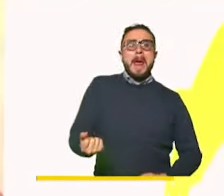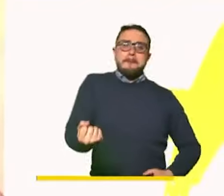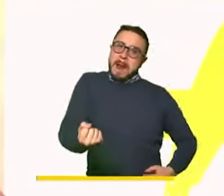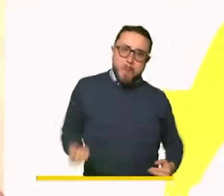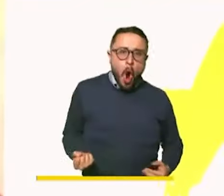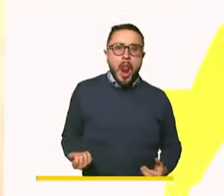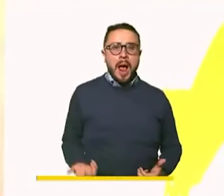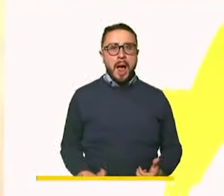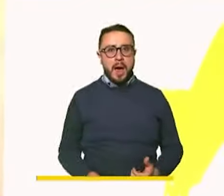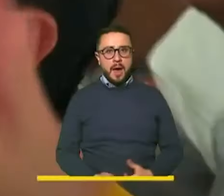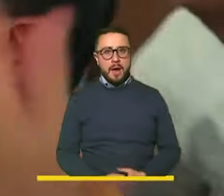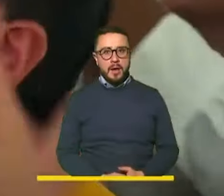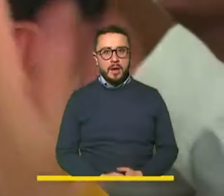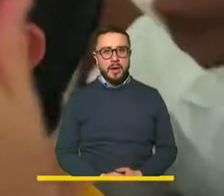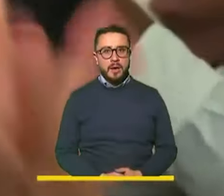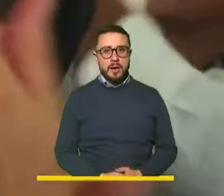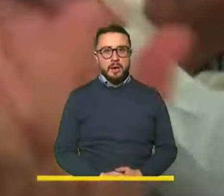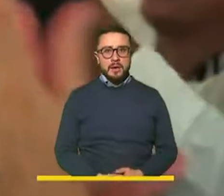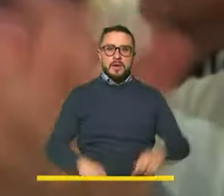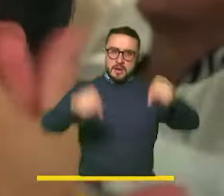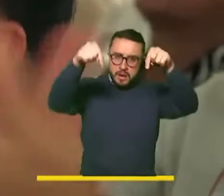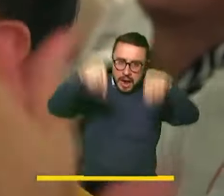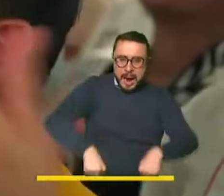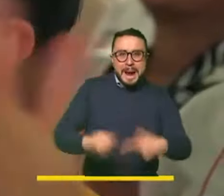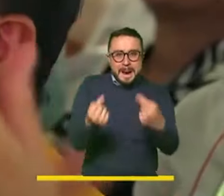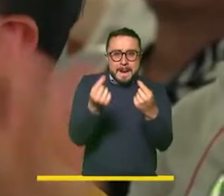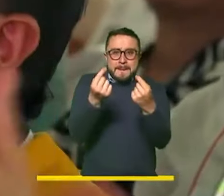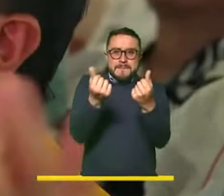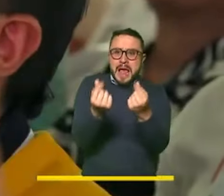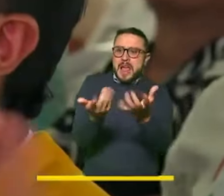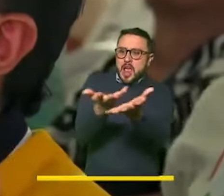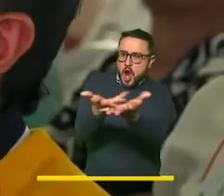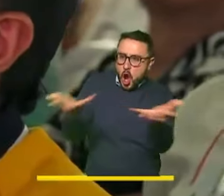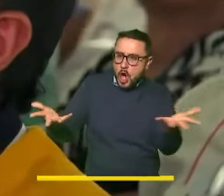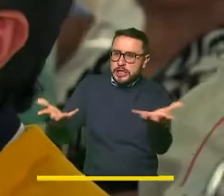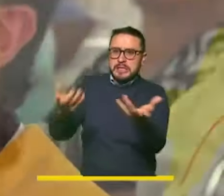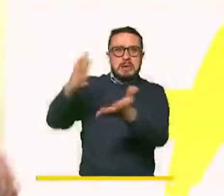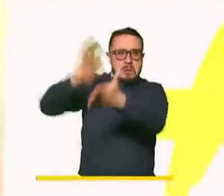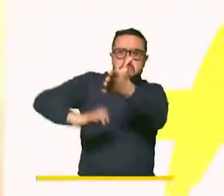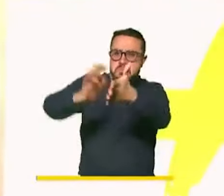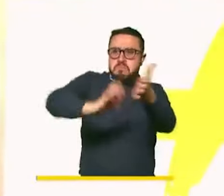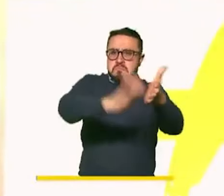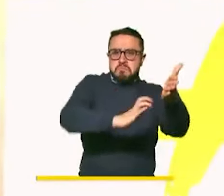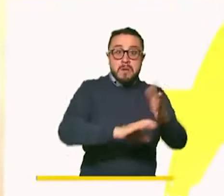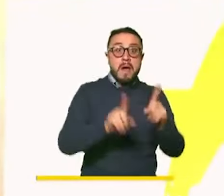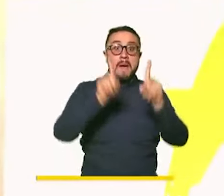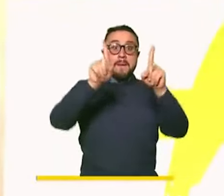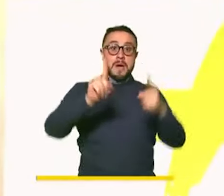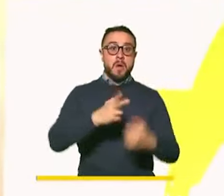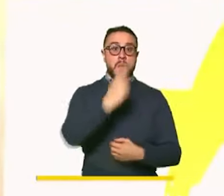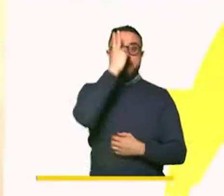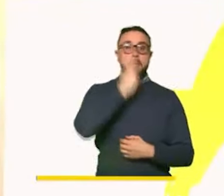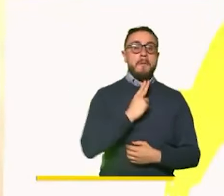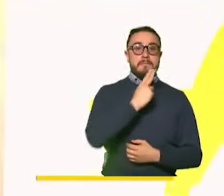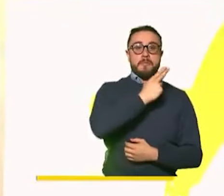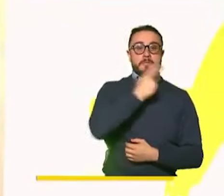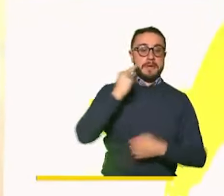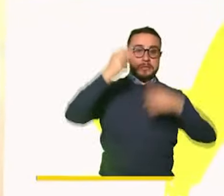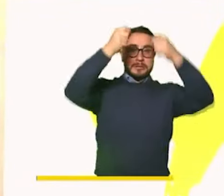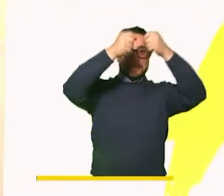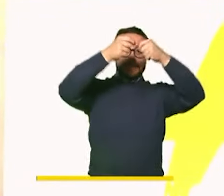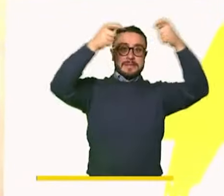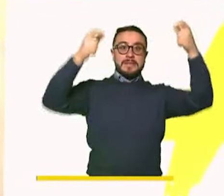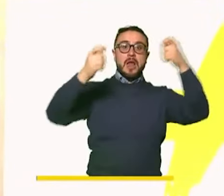Aquí se recorta presupuesto de otra cosa, pero menos del compromiso que hizo el